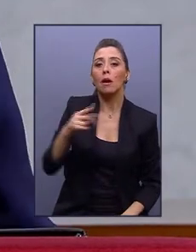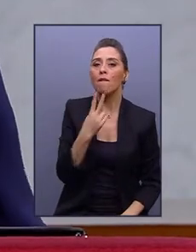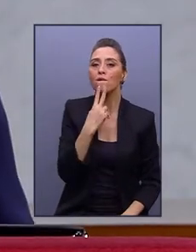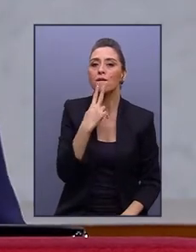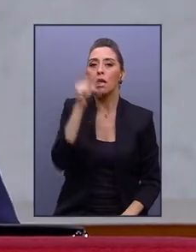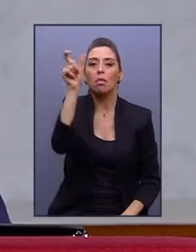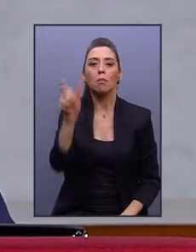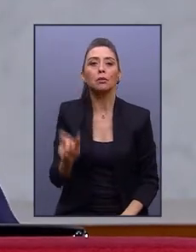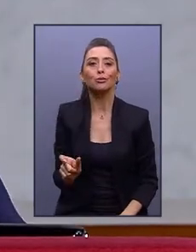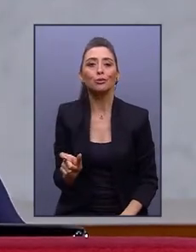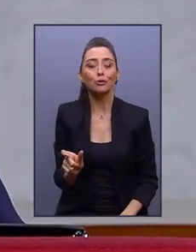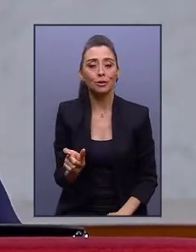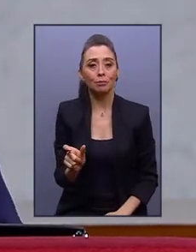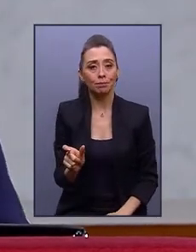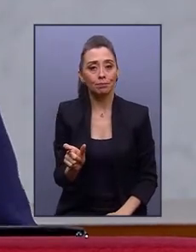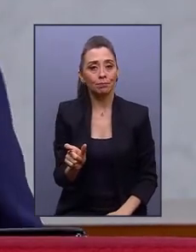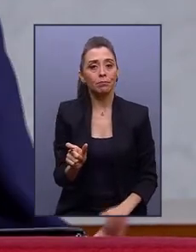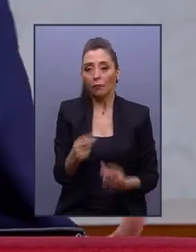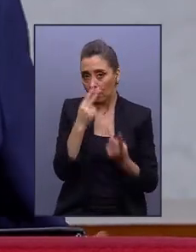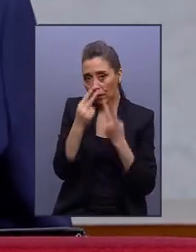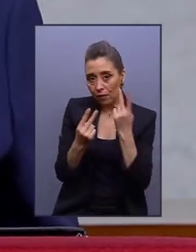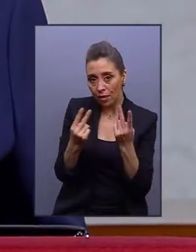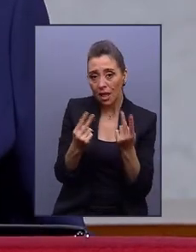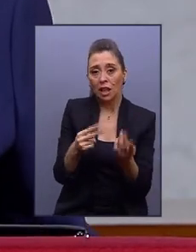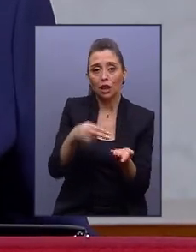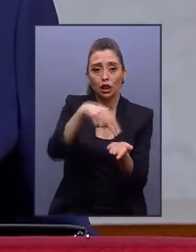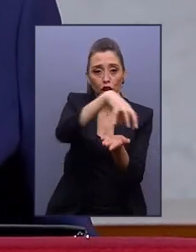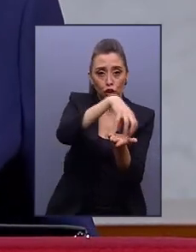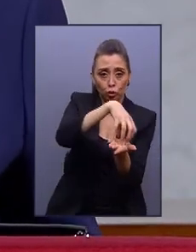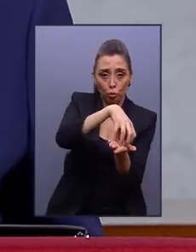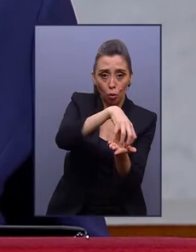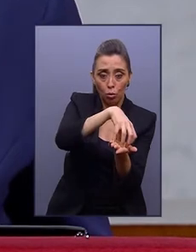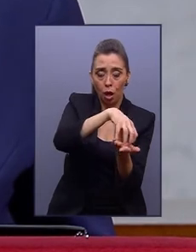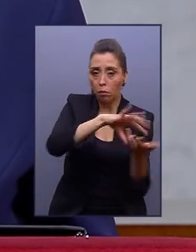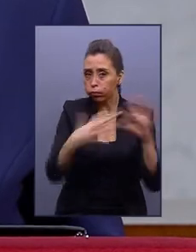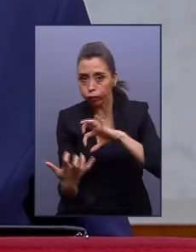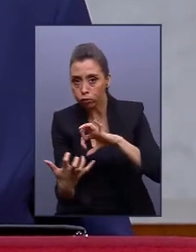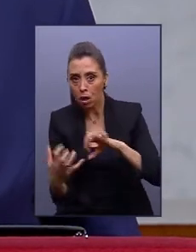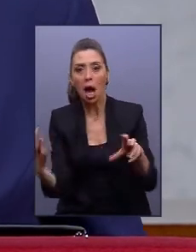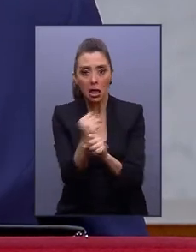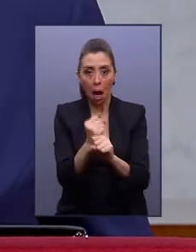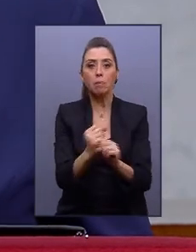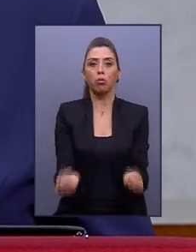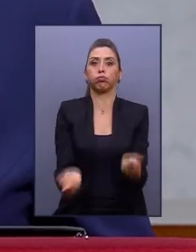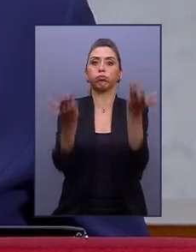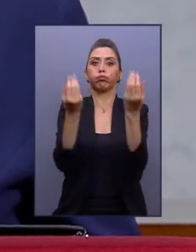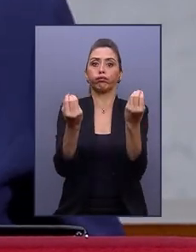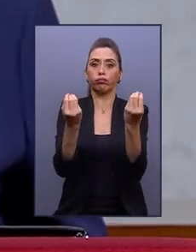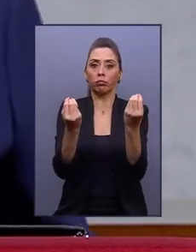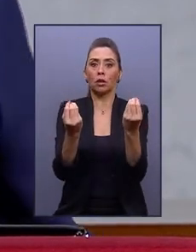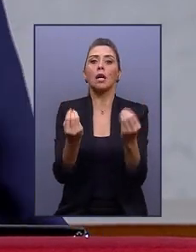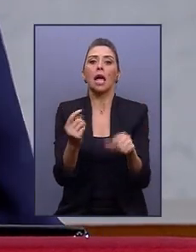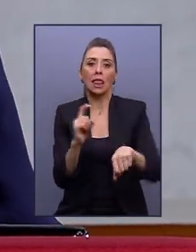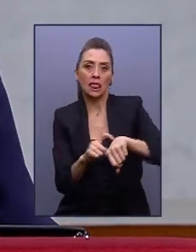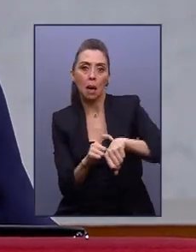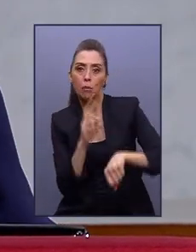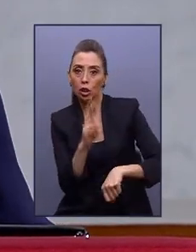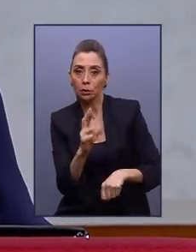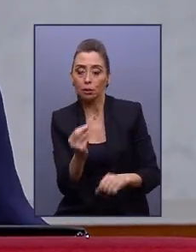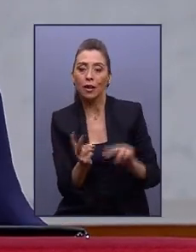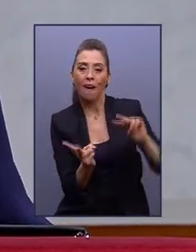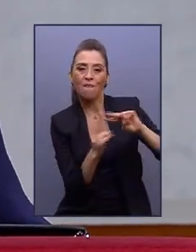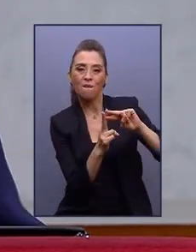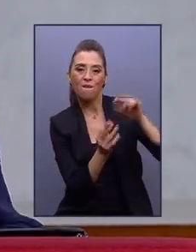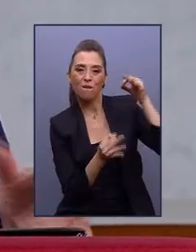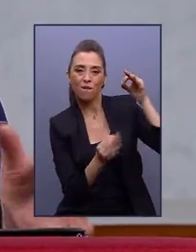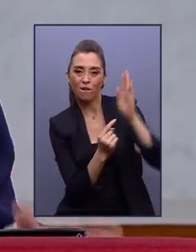de las personas. Y lo que vemos es que cada vez las ciudades se recuperan de manera más rápida y ganamos en capacidad de reacción. La ficha básica